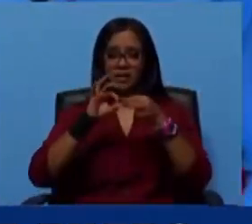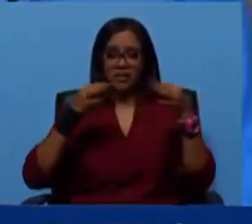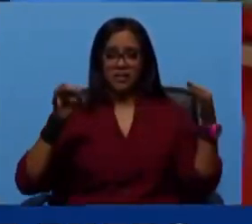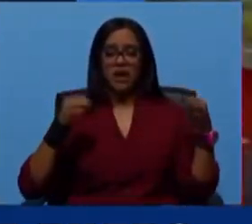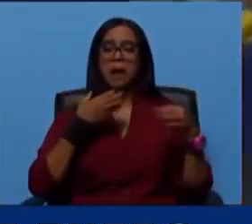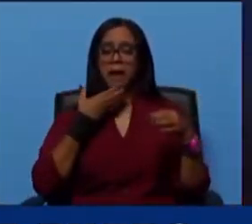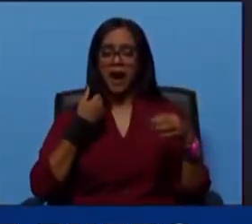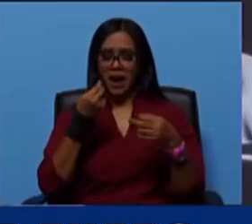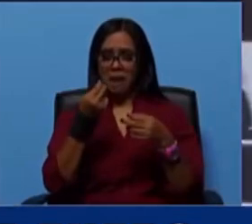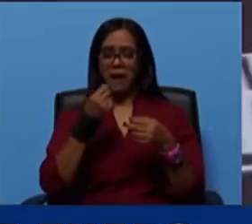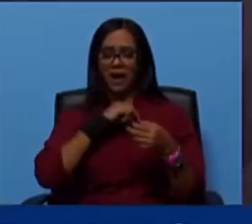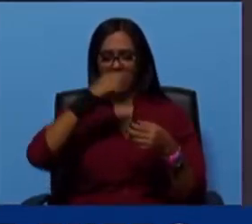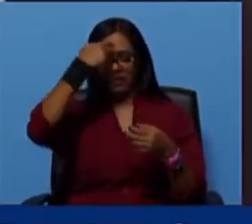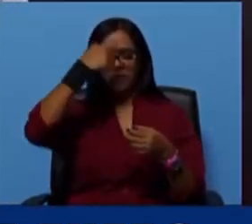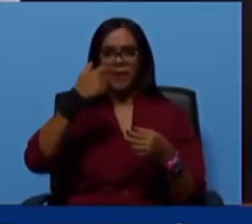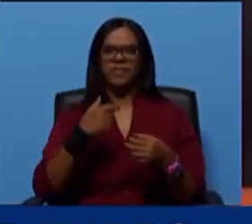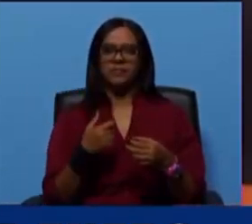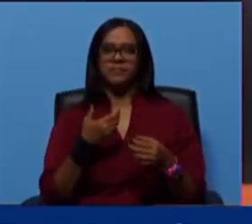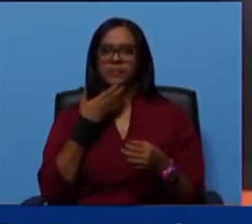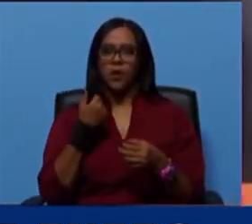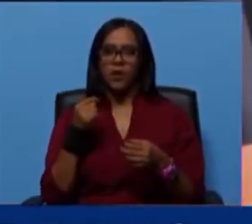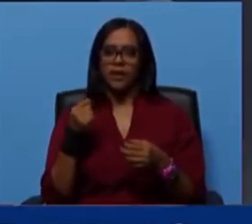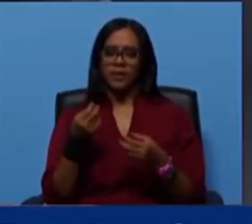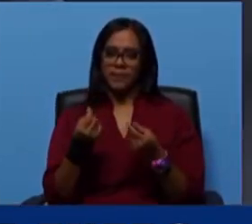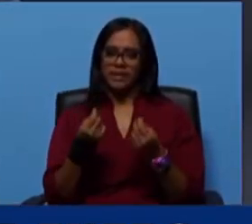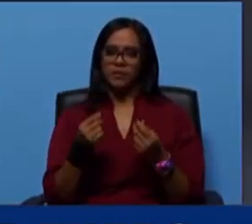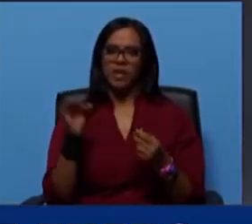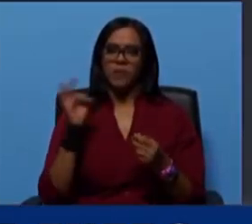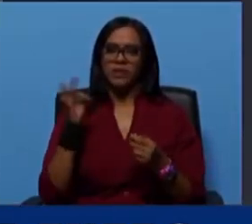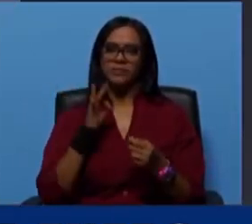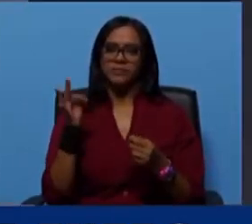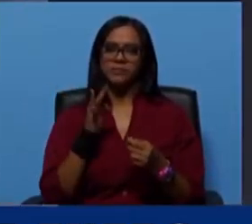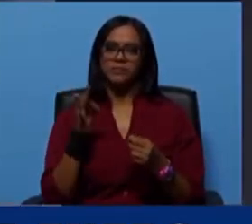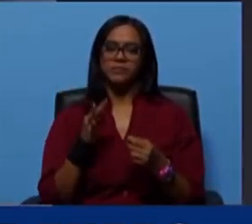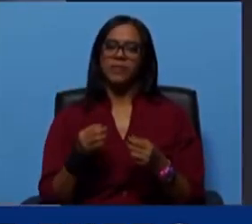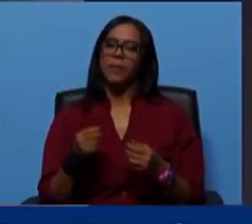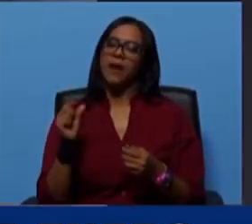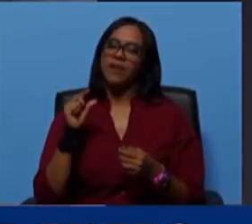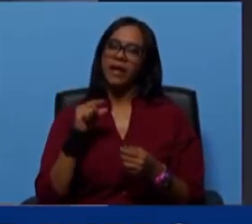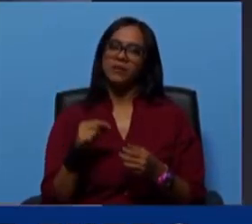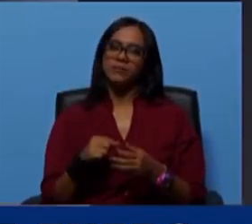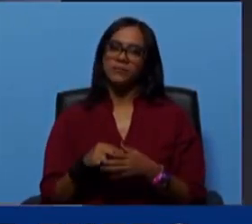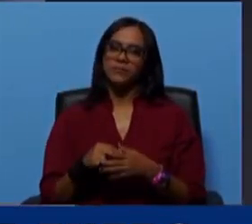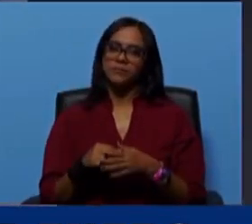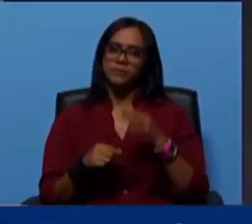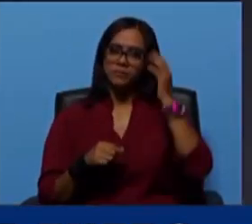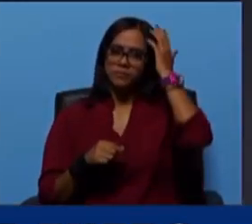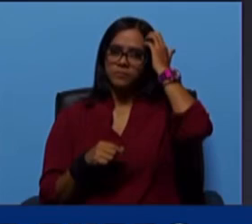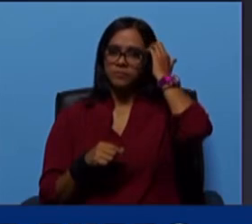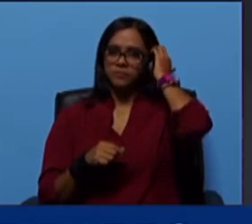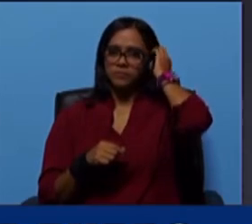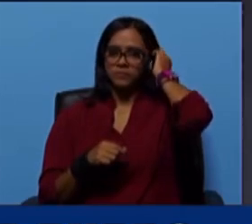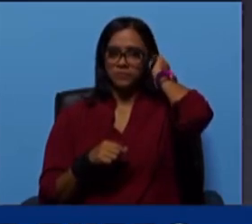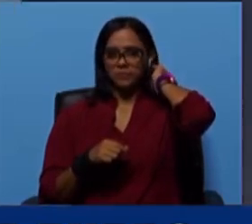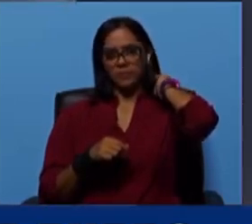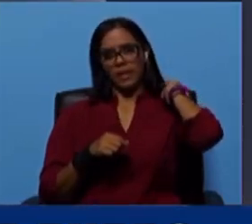nuestro pueblo. Pero cuando dices mejores precios, ¿a qué porcentaje te refieres? O sea, ¿qué porcentaje es más barato? Bueno, fíjate, estamos hablando de un ahorro